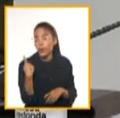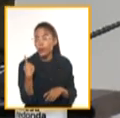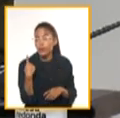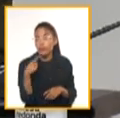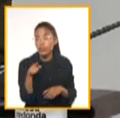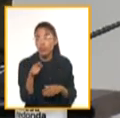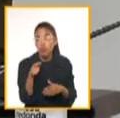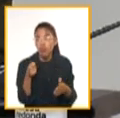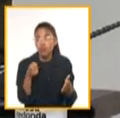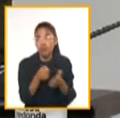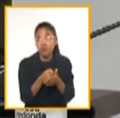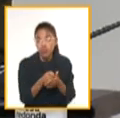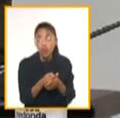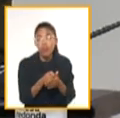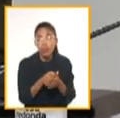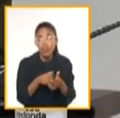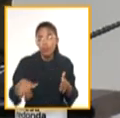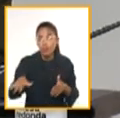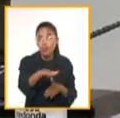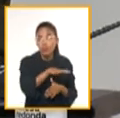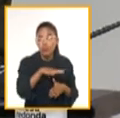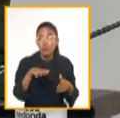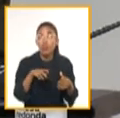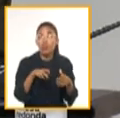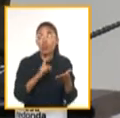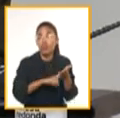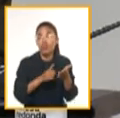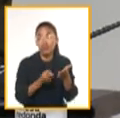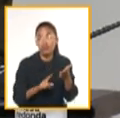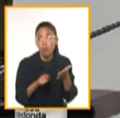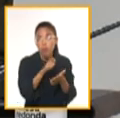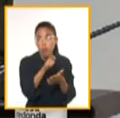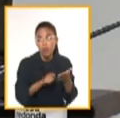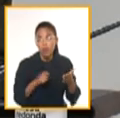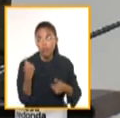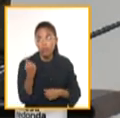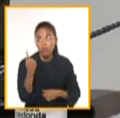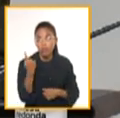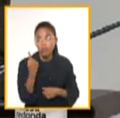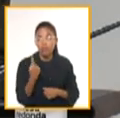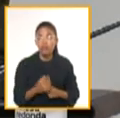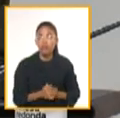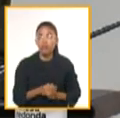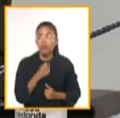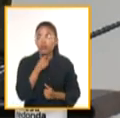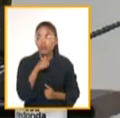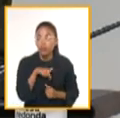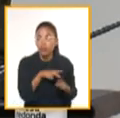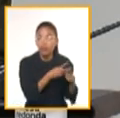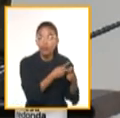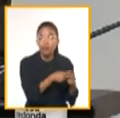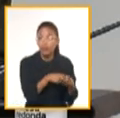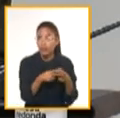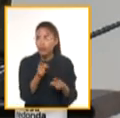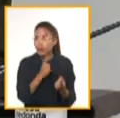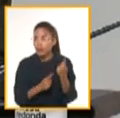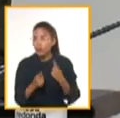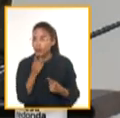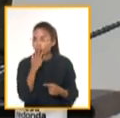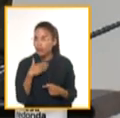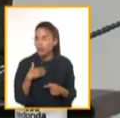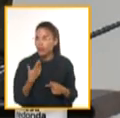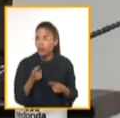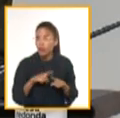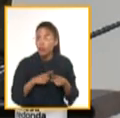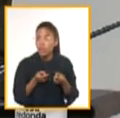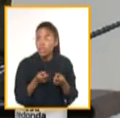impacto en todo el sistema eléctrico nacional. ¿Cómo se logró revertir la situación? Porque esta vez demoró un poco más de horas que en